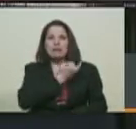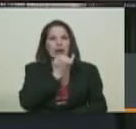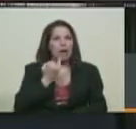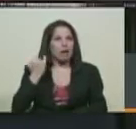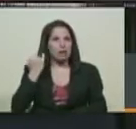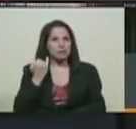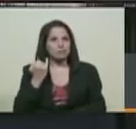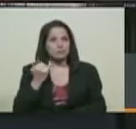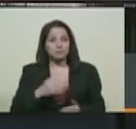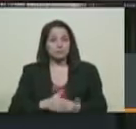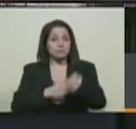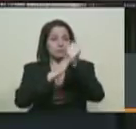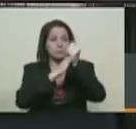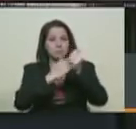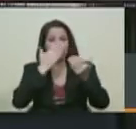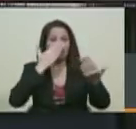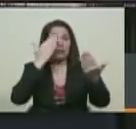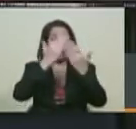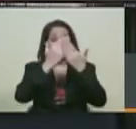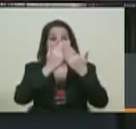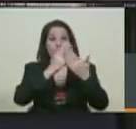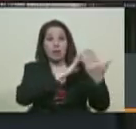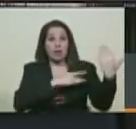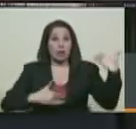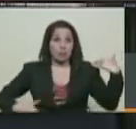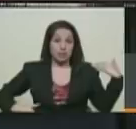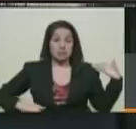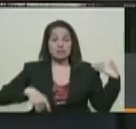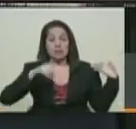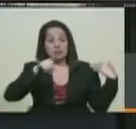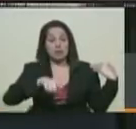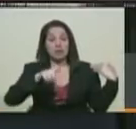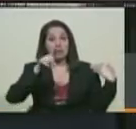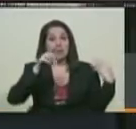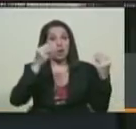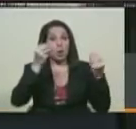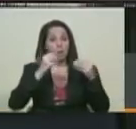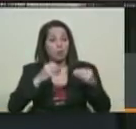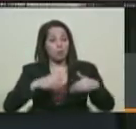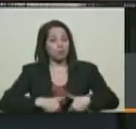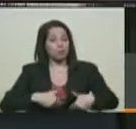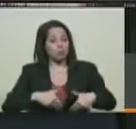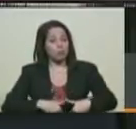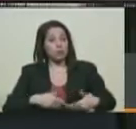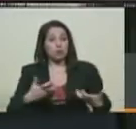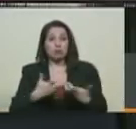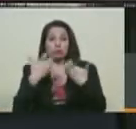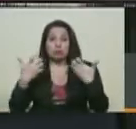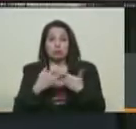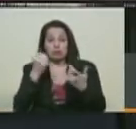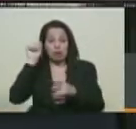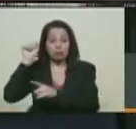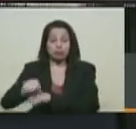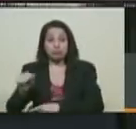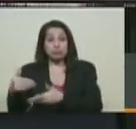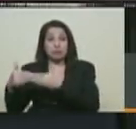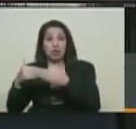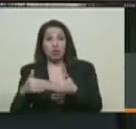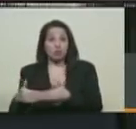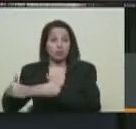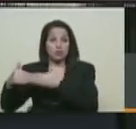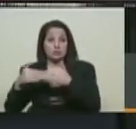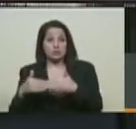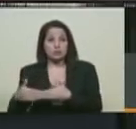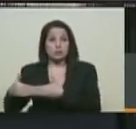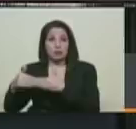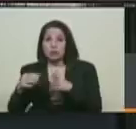al líder supremo y al presidente Rouhani en estos momentos de lucha contra el intervencionismo imperialista estadounidense.